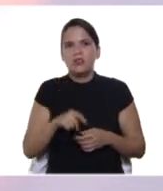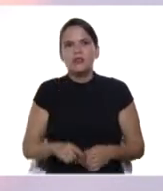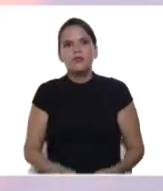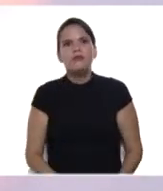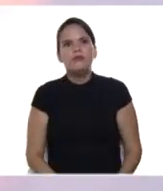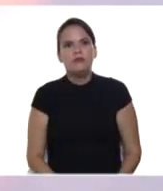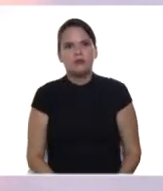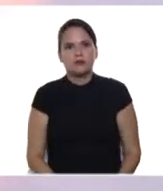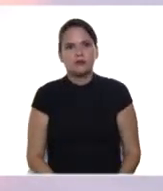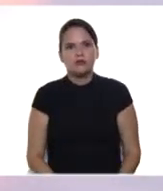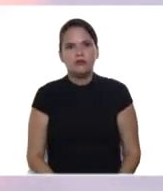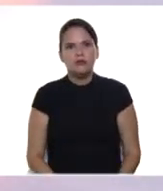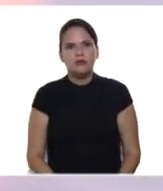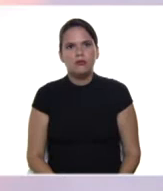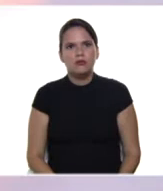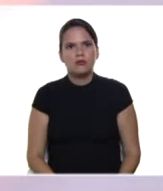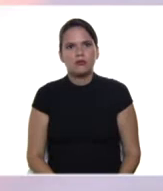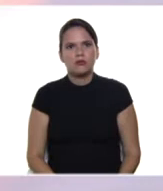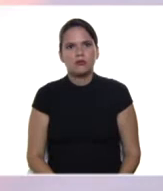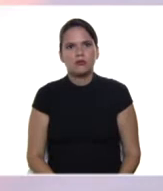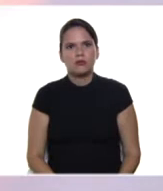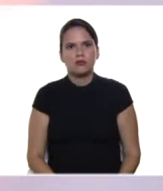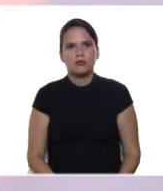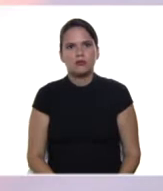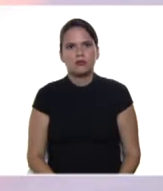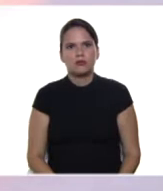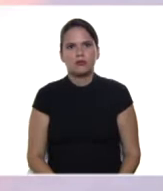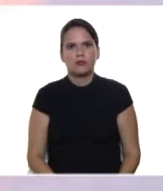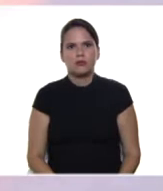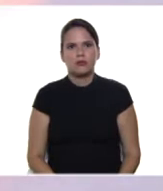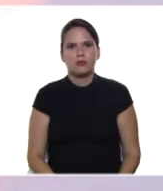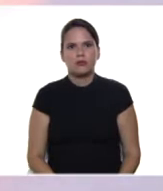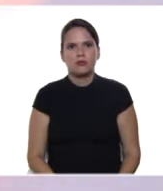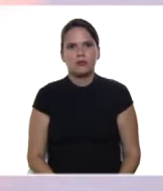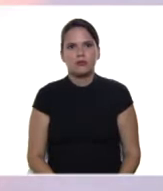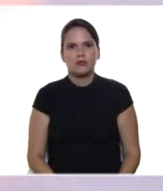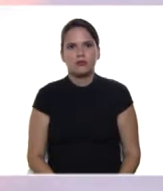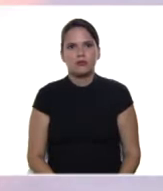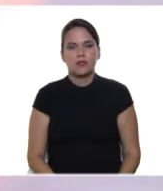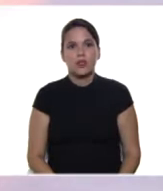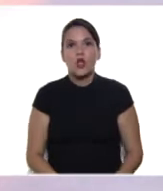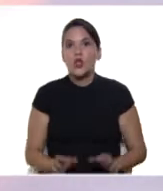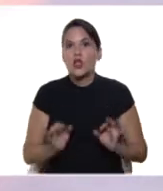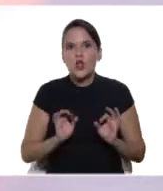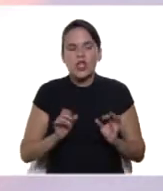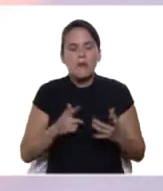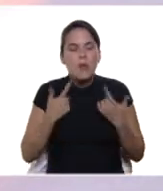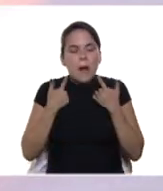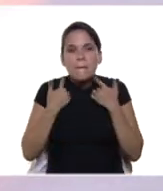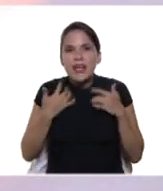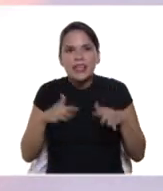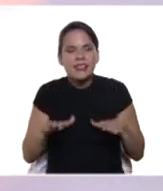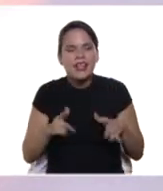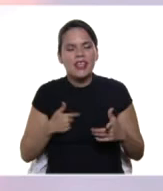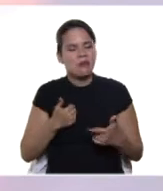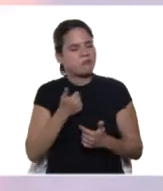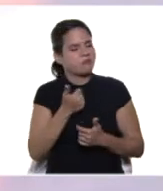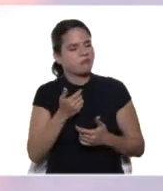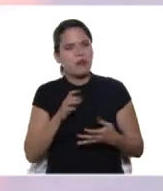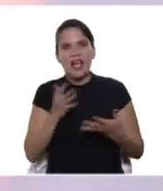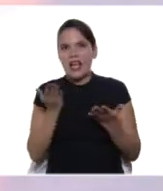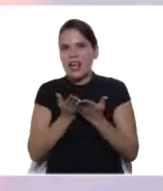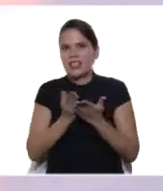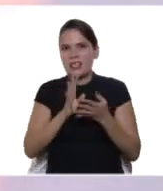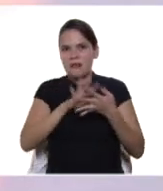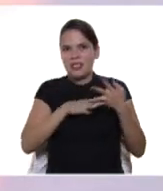año, y el profesor Yuliber Carpio, de cuarto a quinto año. Así que no te puedes perder estas interesantes